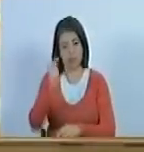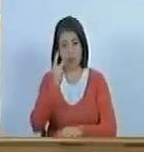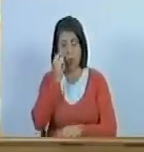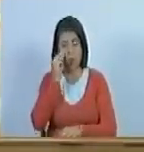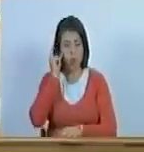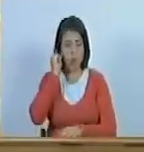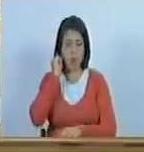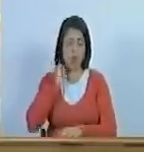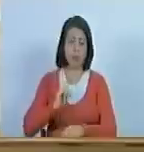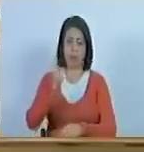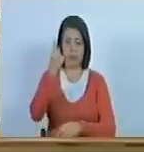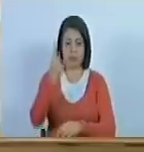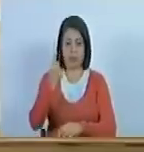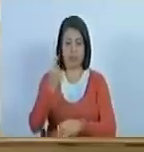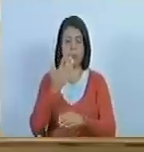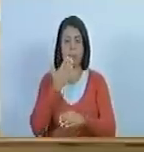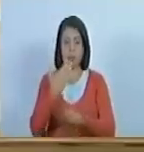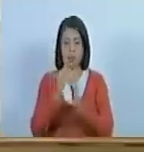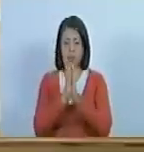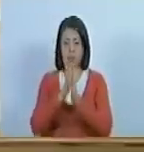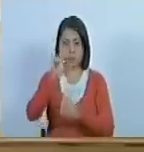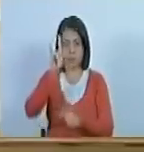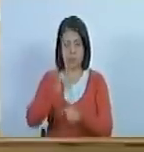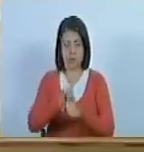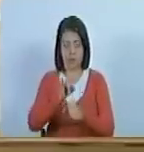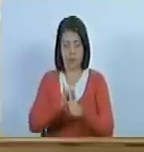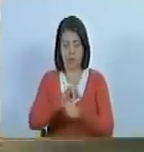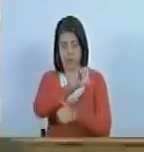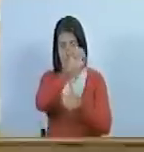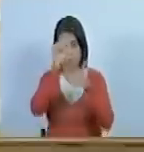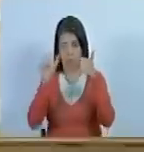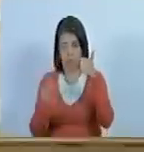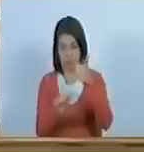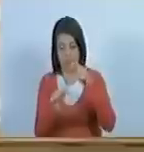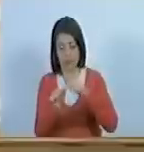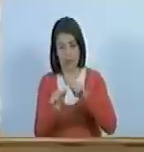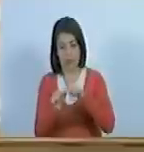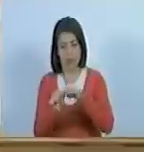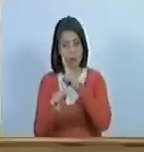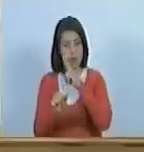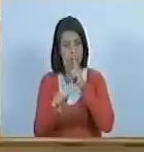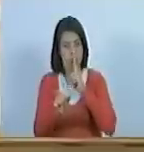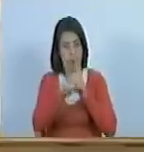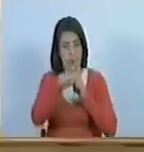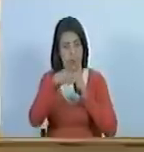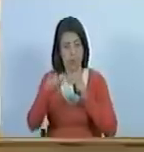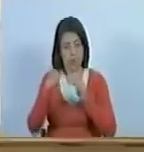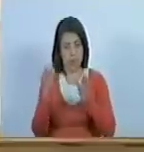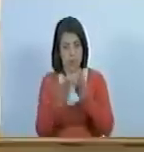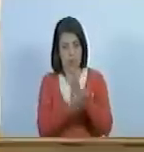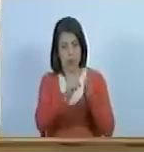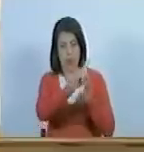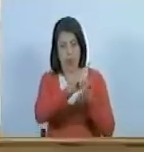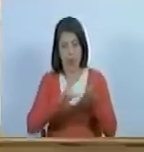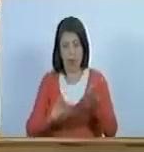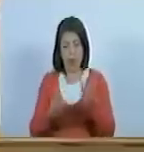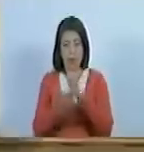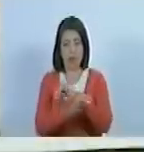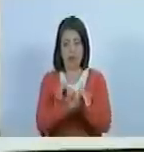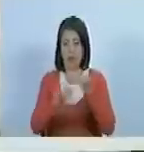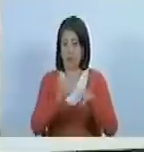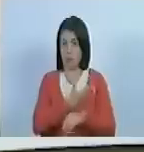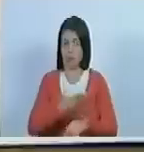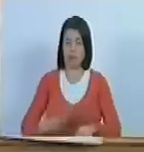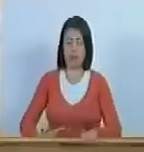ciudadanos diputados principales solicitando permiso para ausentarse e incorporar a sus suplentes indicados en lista anexa. Es todo,